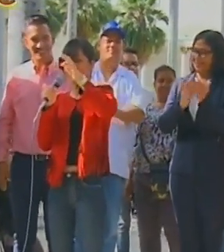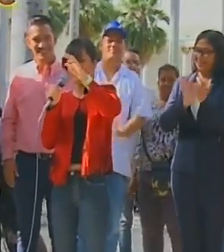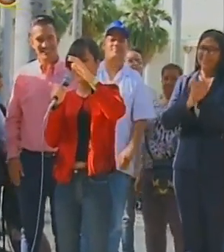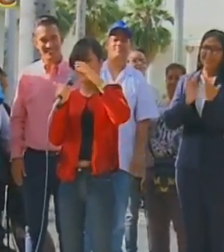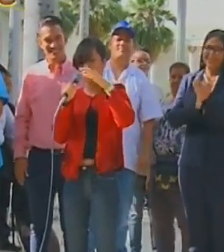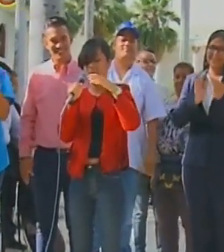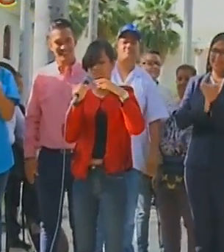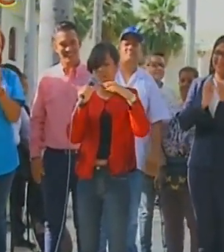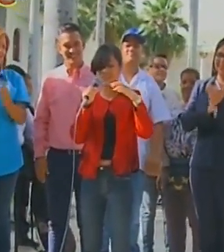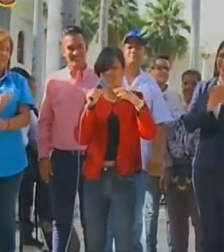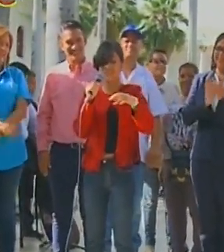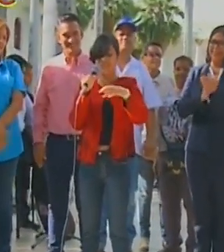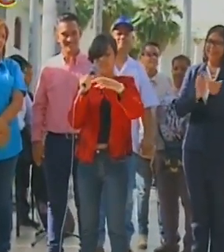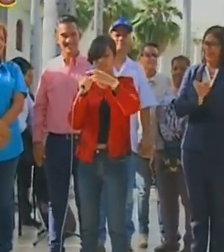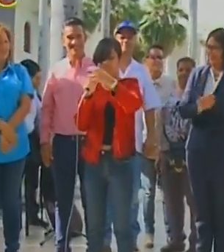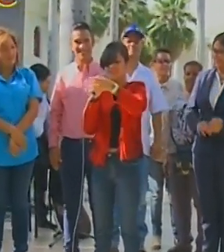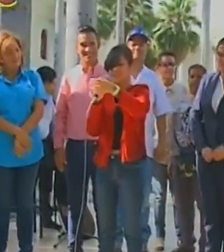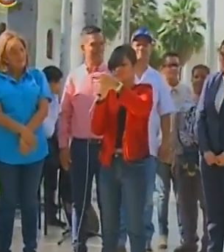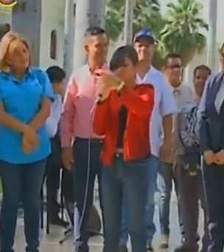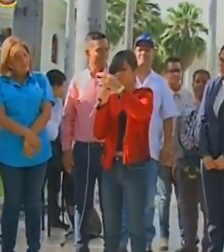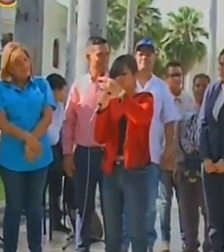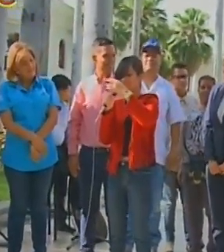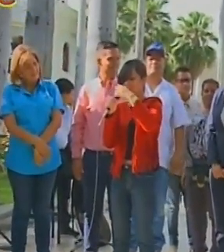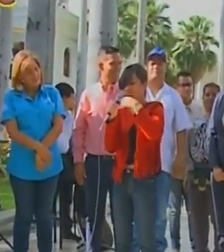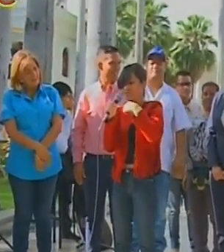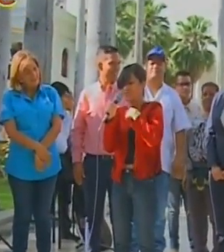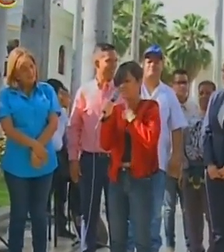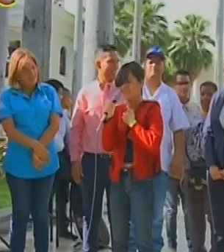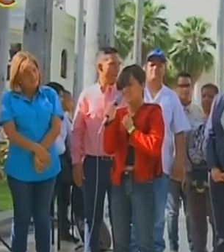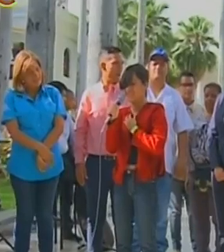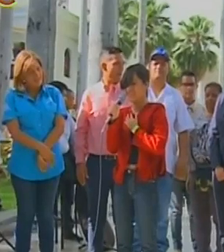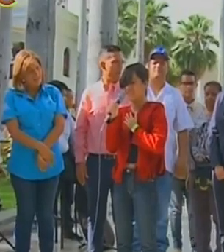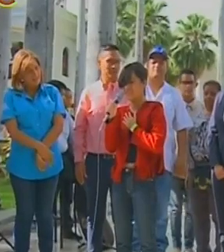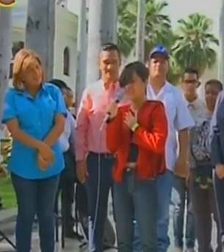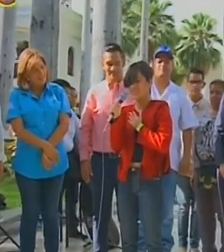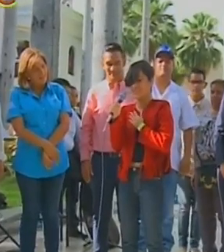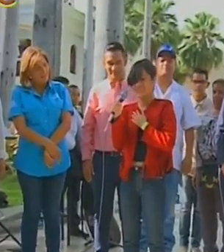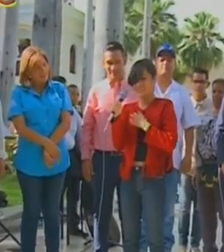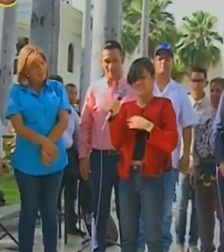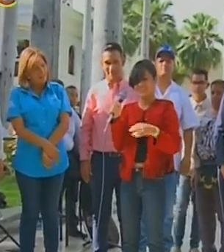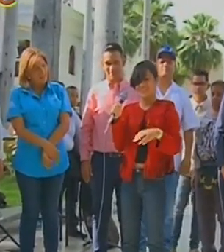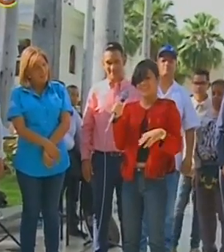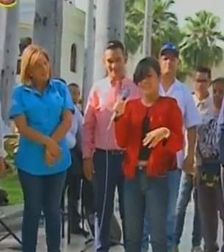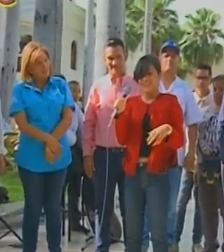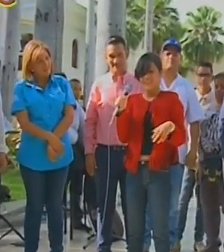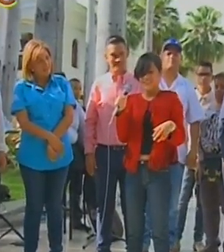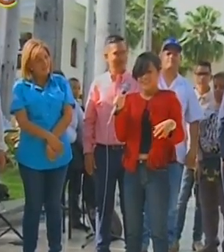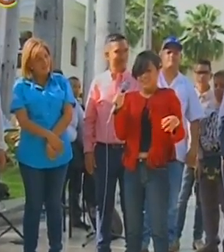Ay, muchísimas gracias, muchas gracias a todos. Que Dios los bendiga grandemente.